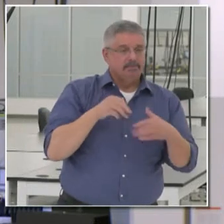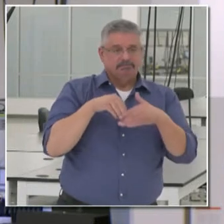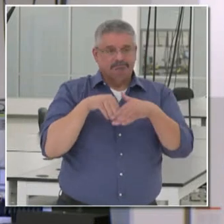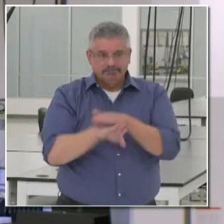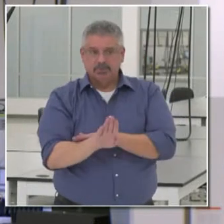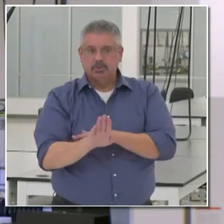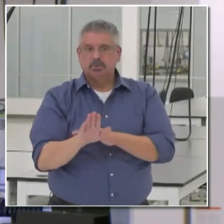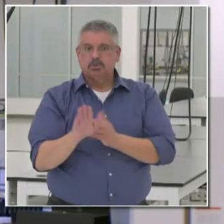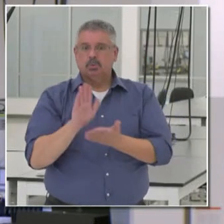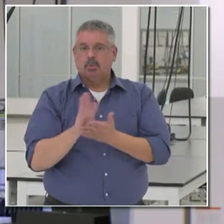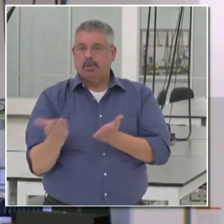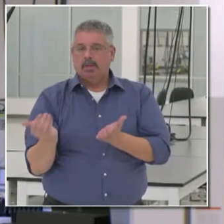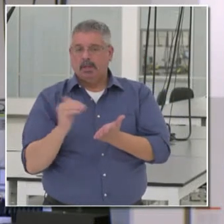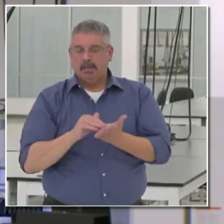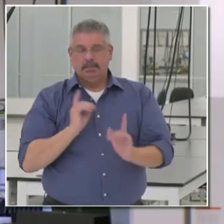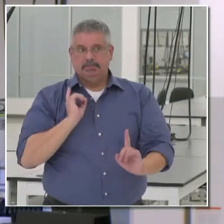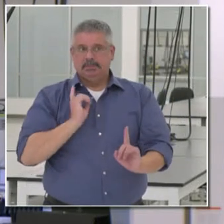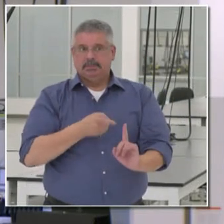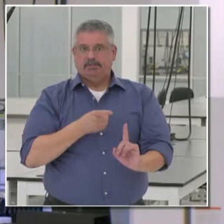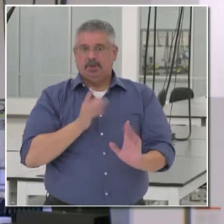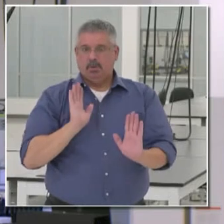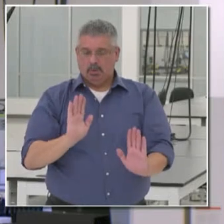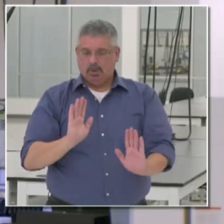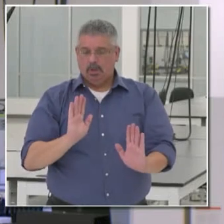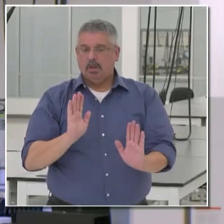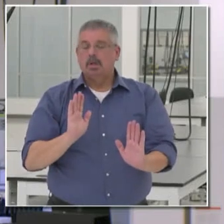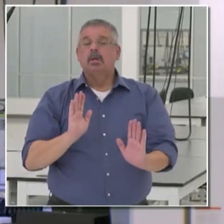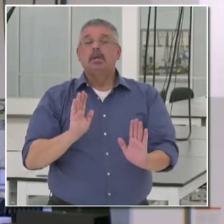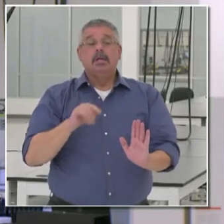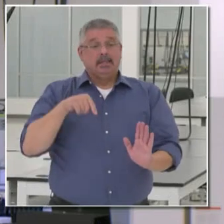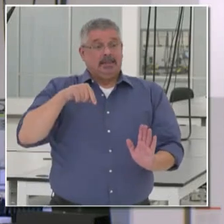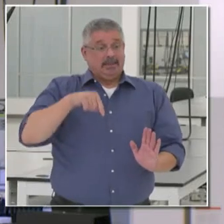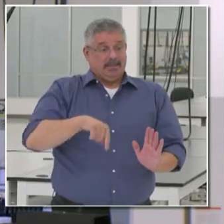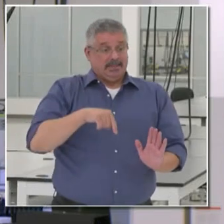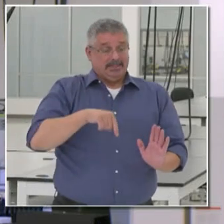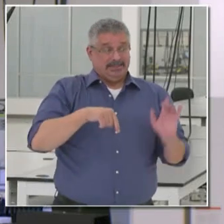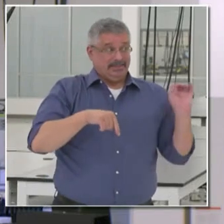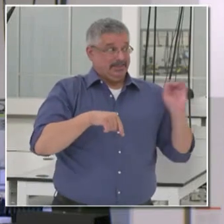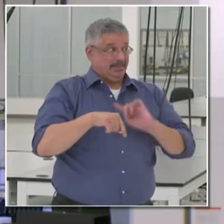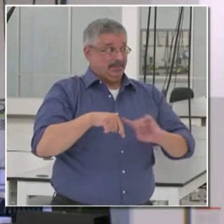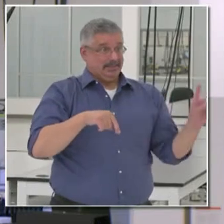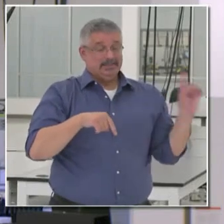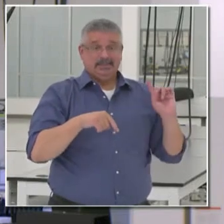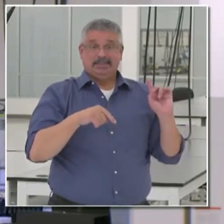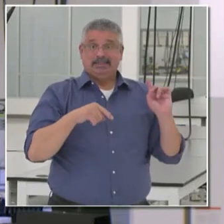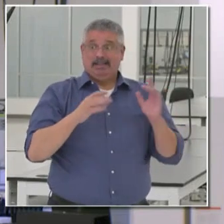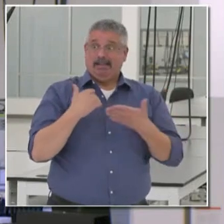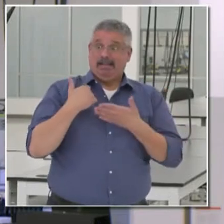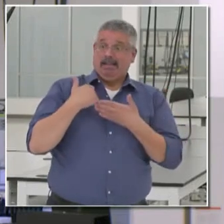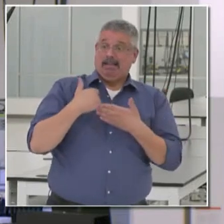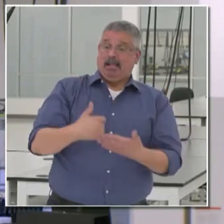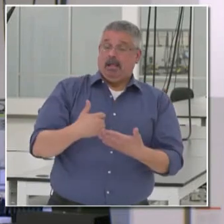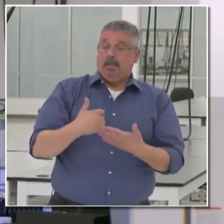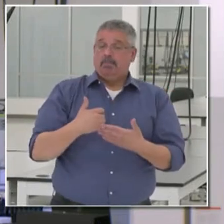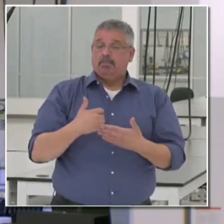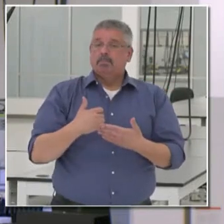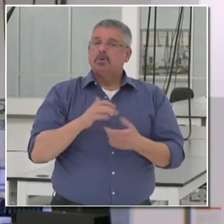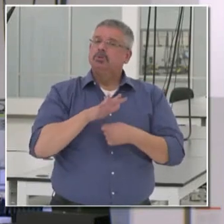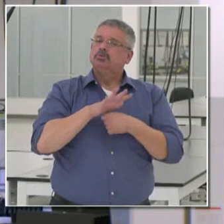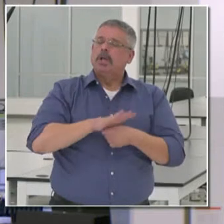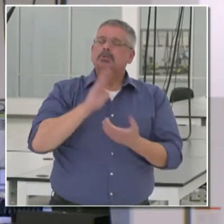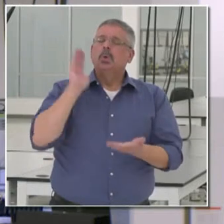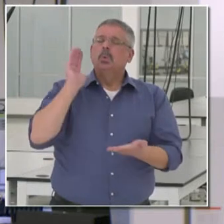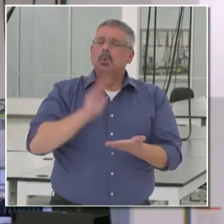los maestros para que todos estén saludables al entrar de regreso a la escuela la pregunta específica es si este laboratorio ayuda en aliviar